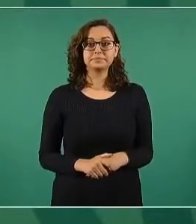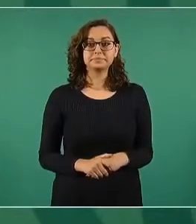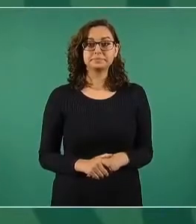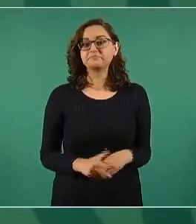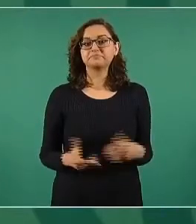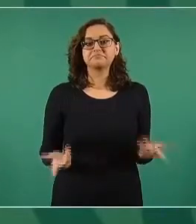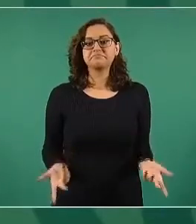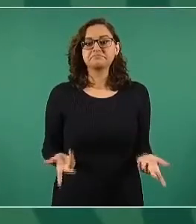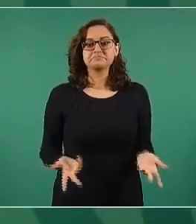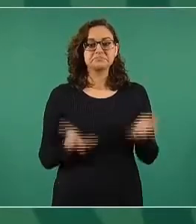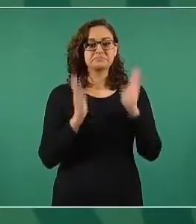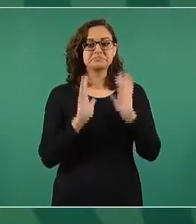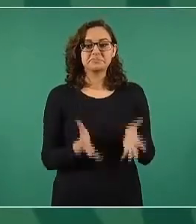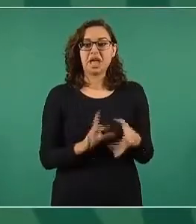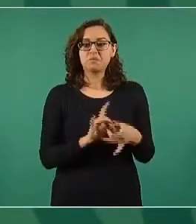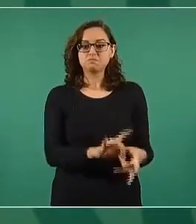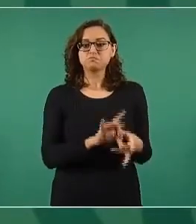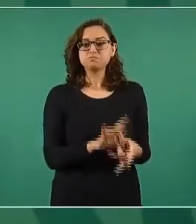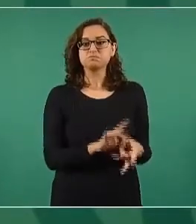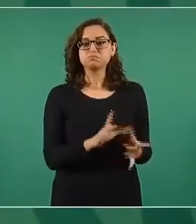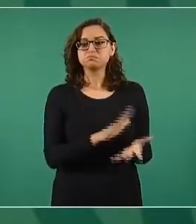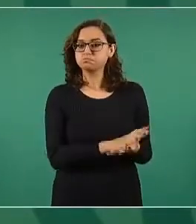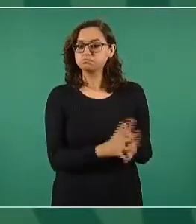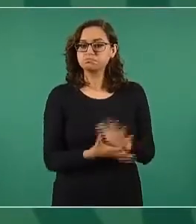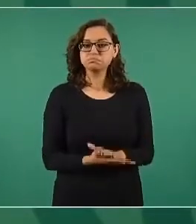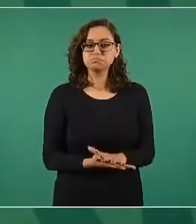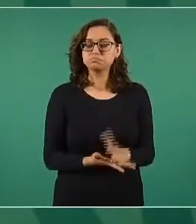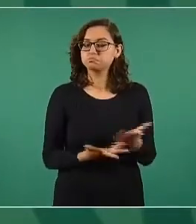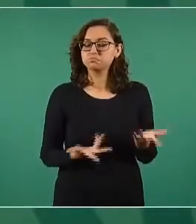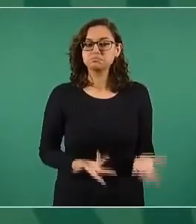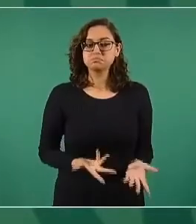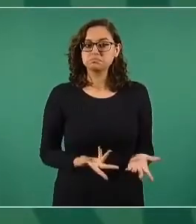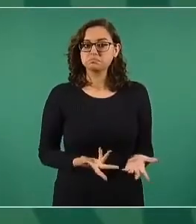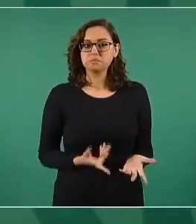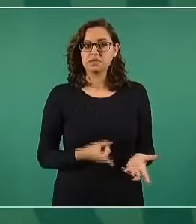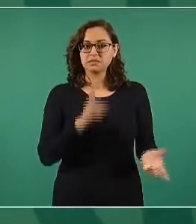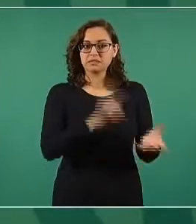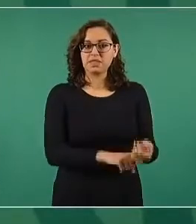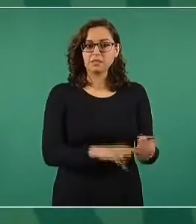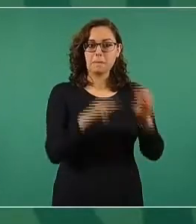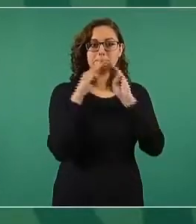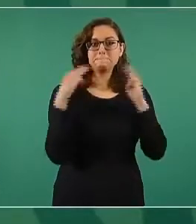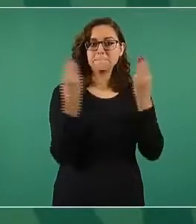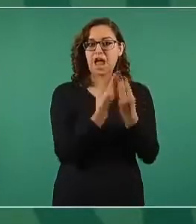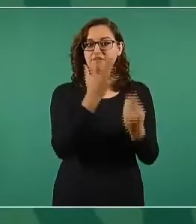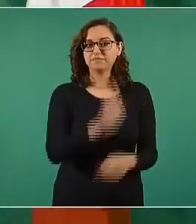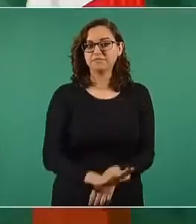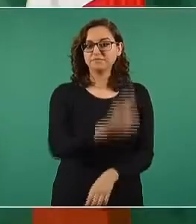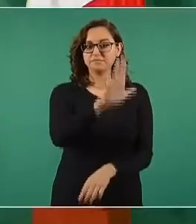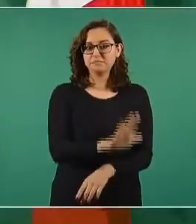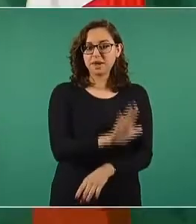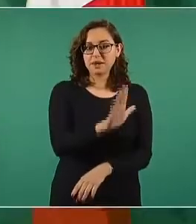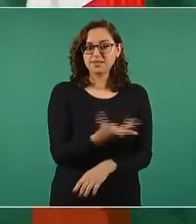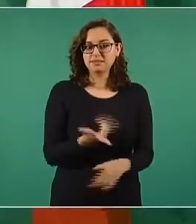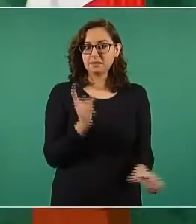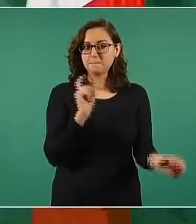se convierte en cómplice, forma parte de una pandilla, de un grupo.